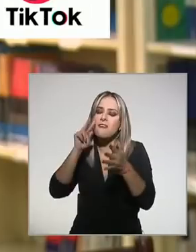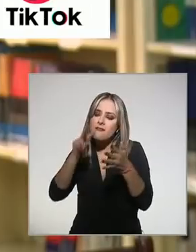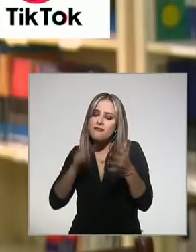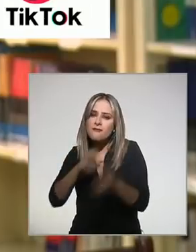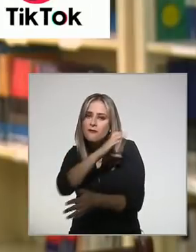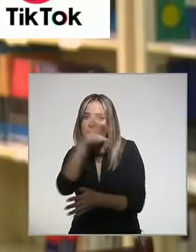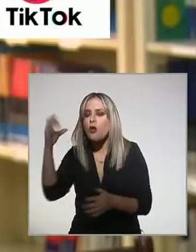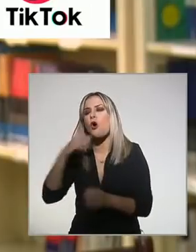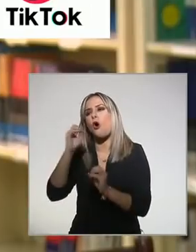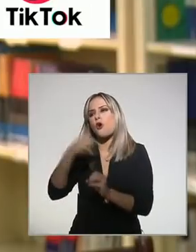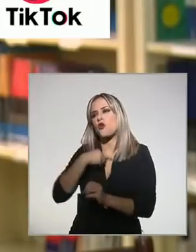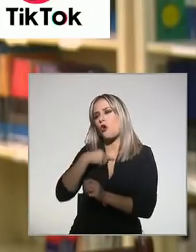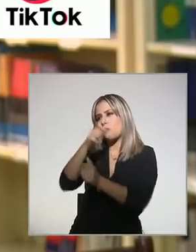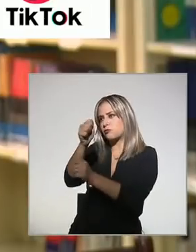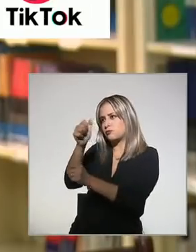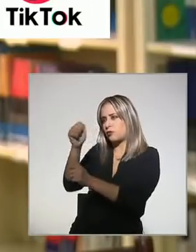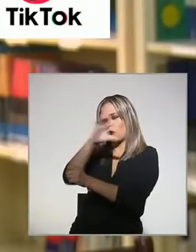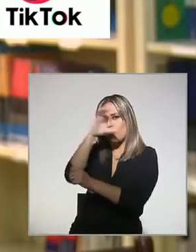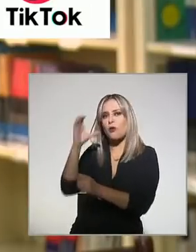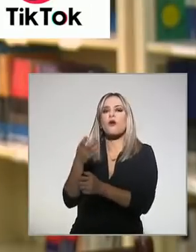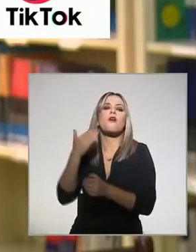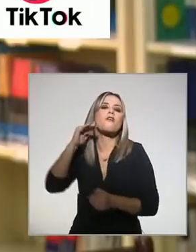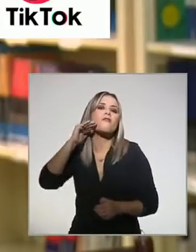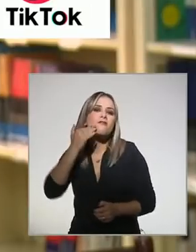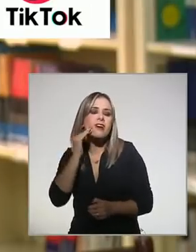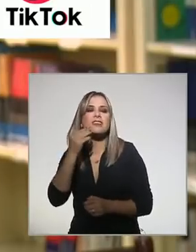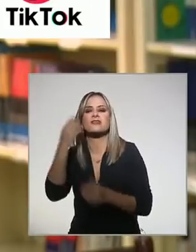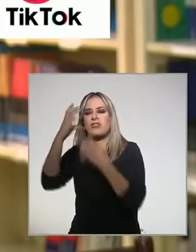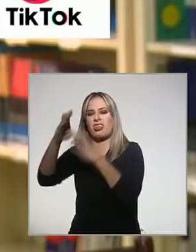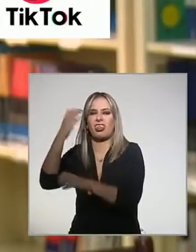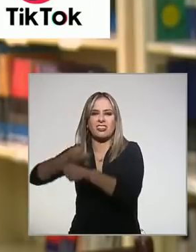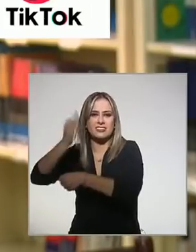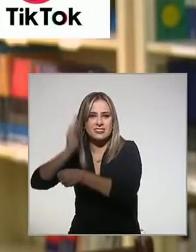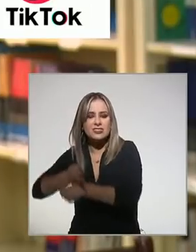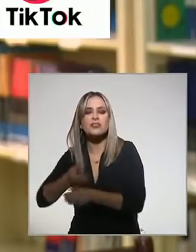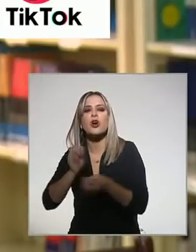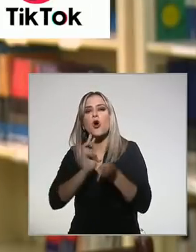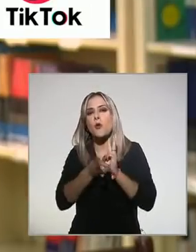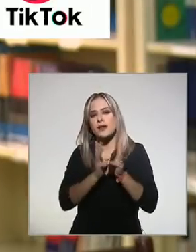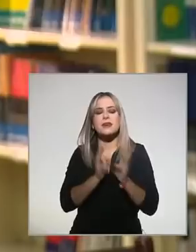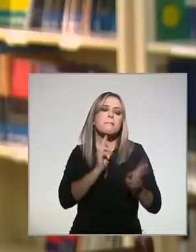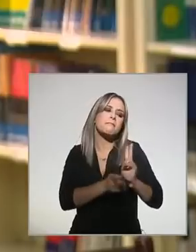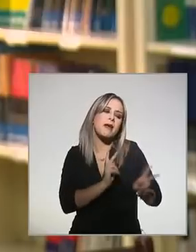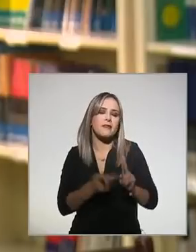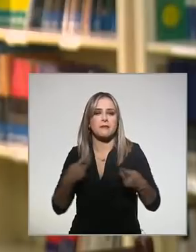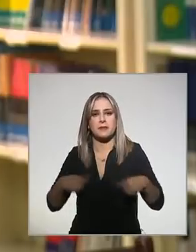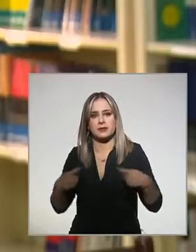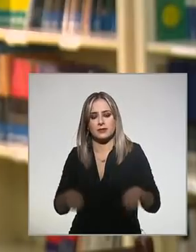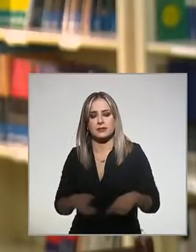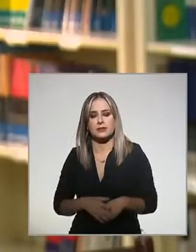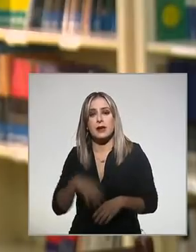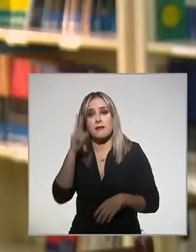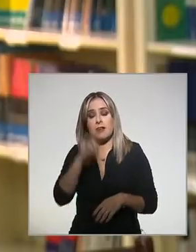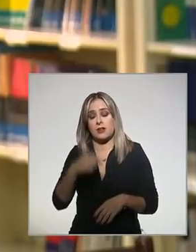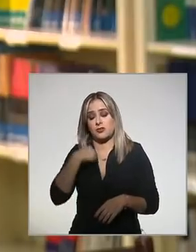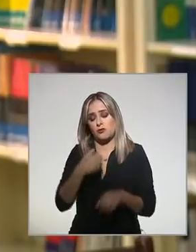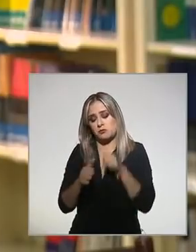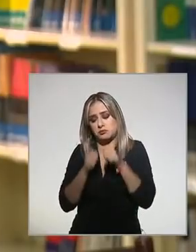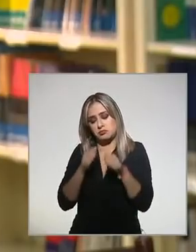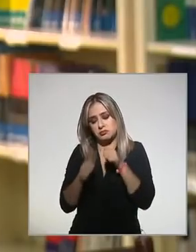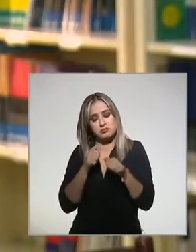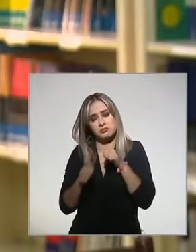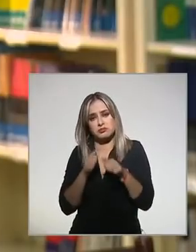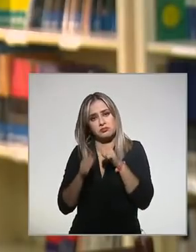tomo fotos, Facebook, pues más memes, y WhatsApp para platicar con personas. O sea, el tiempo que yo estoy frente a